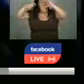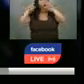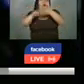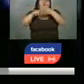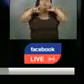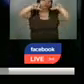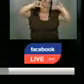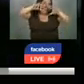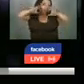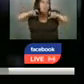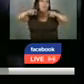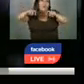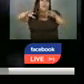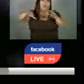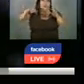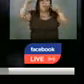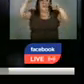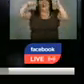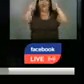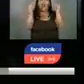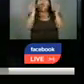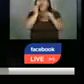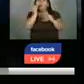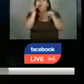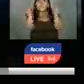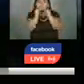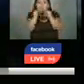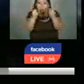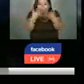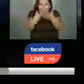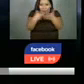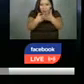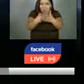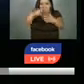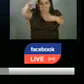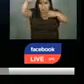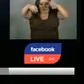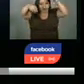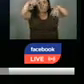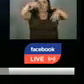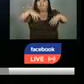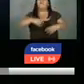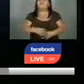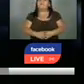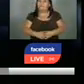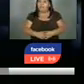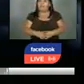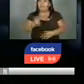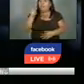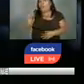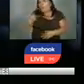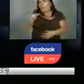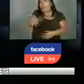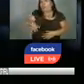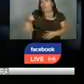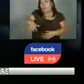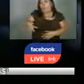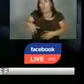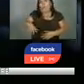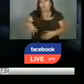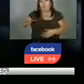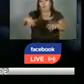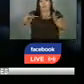imágenes de la caída de granizo en mexicanos, como ya lo mencionaba Néstor, hay otros puntos del país en los que han caído